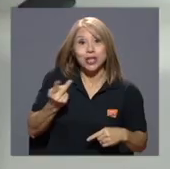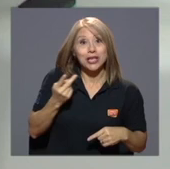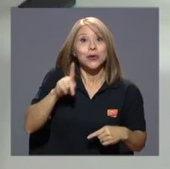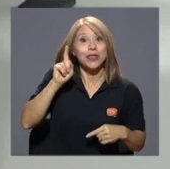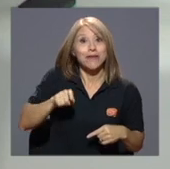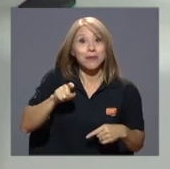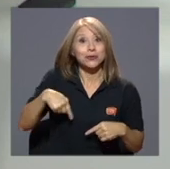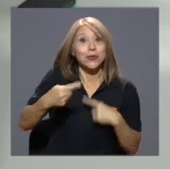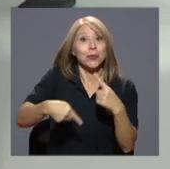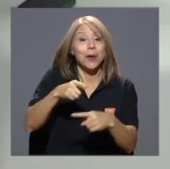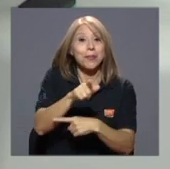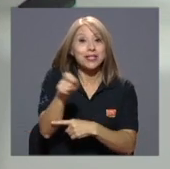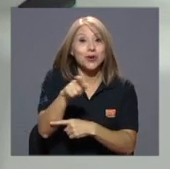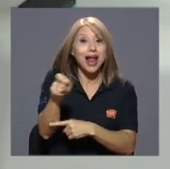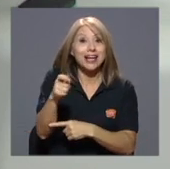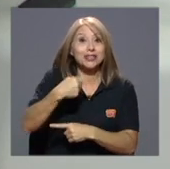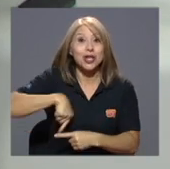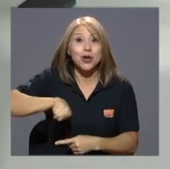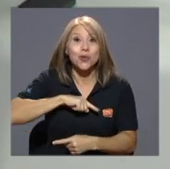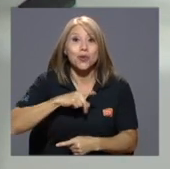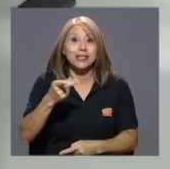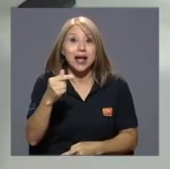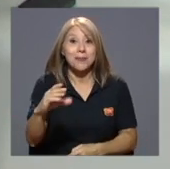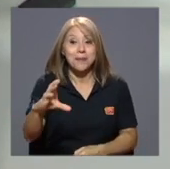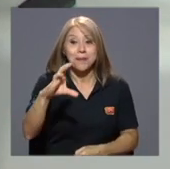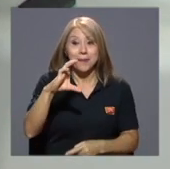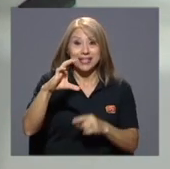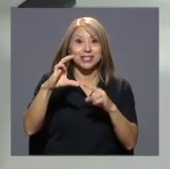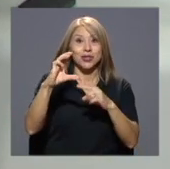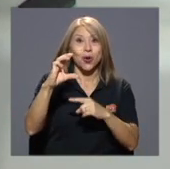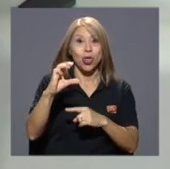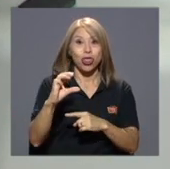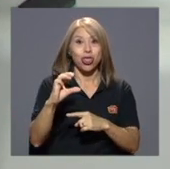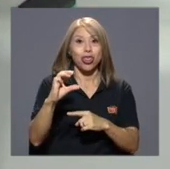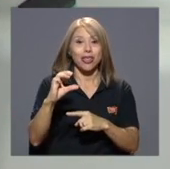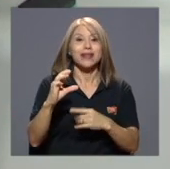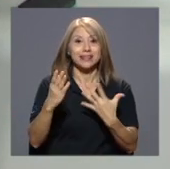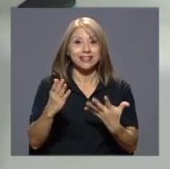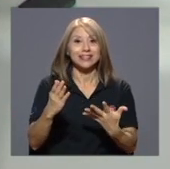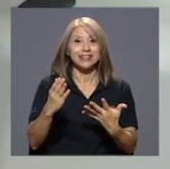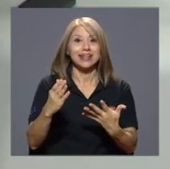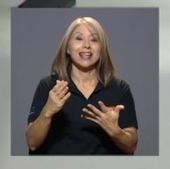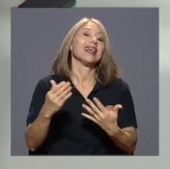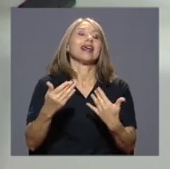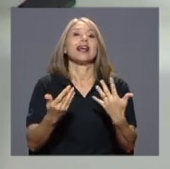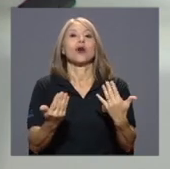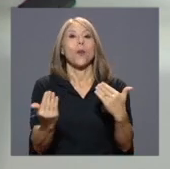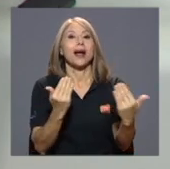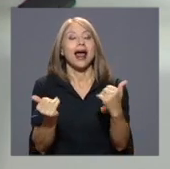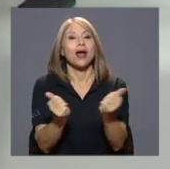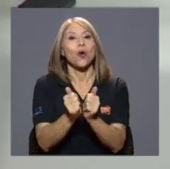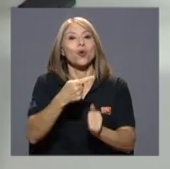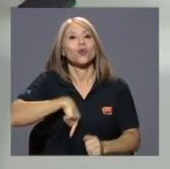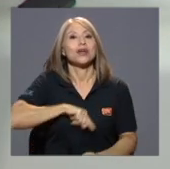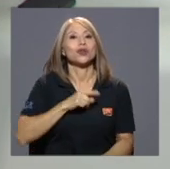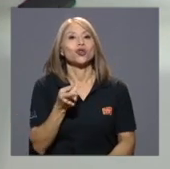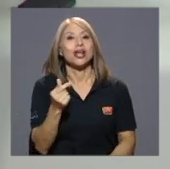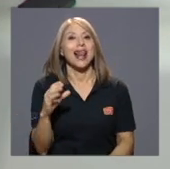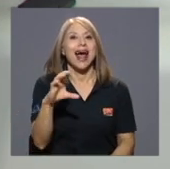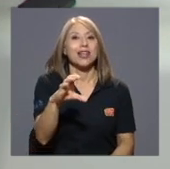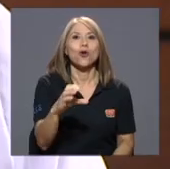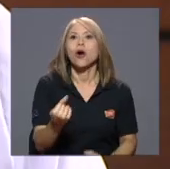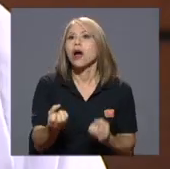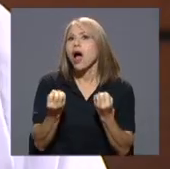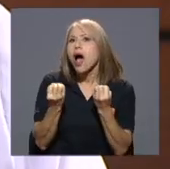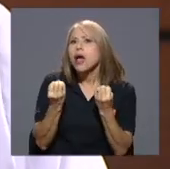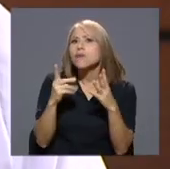momento y vamos a recibir una pensión mucho más deficitaria de lo que significa nuestro salario. Hay un montón de gente con consultas en